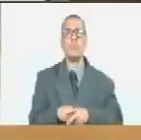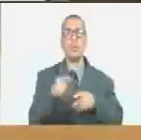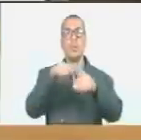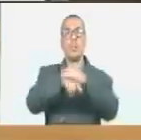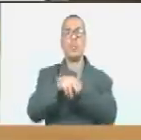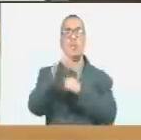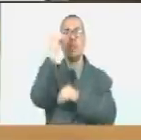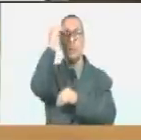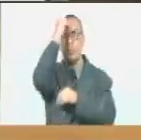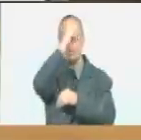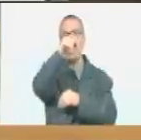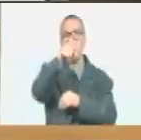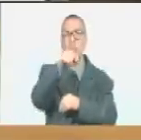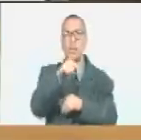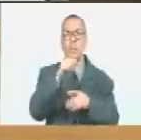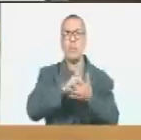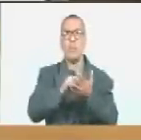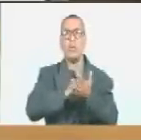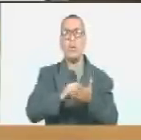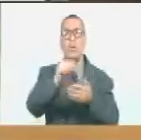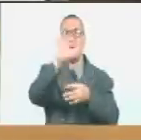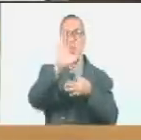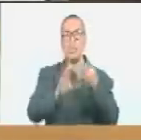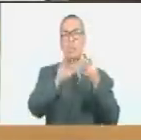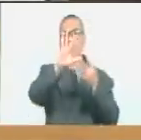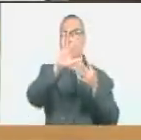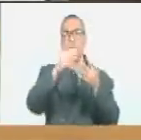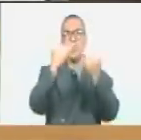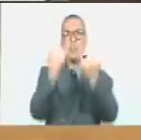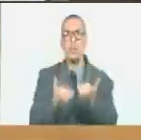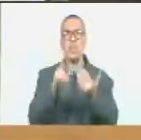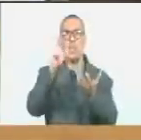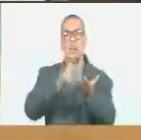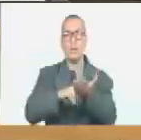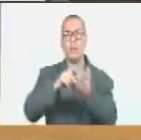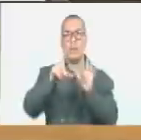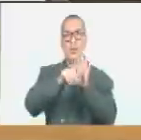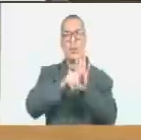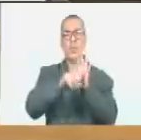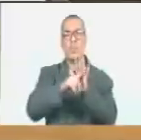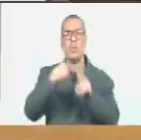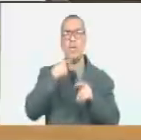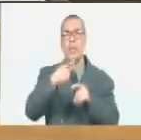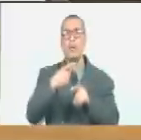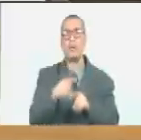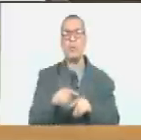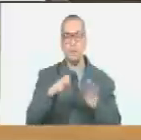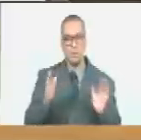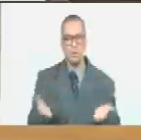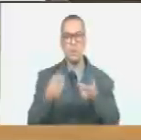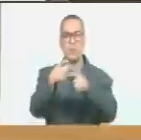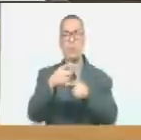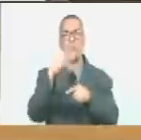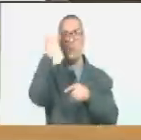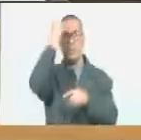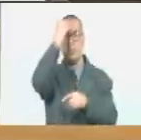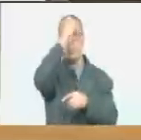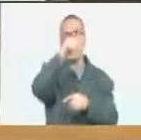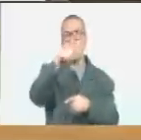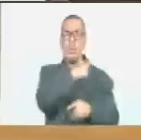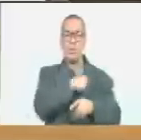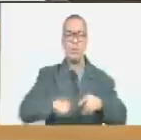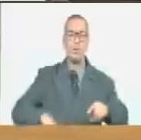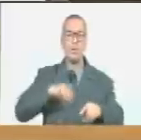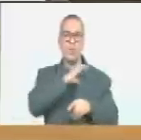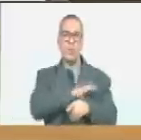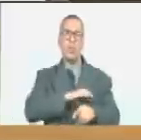intervención del diputado relacionada con el artículo número 5, ya aprobado de la ley. Adelante, diputado Diosdado Cabello Rondón, presidente